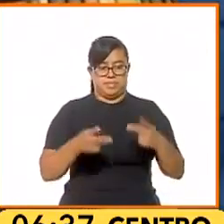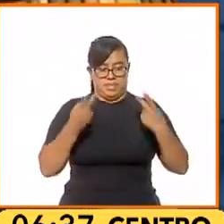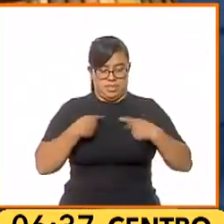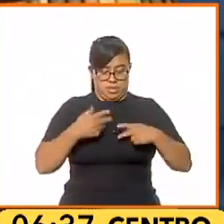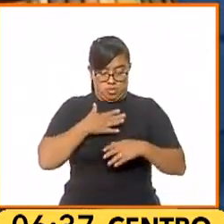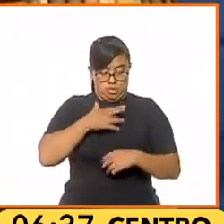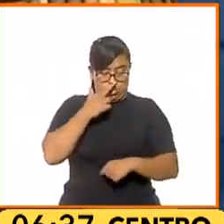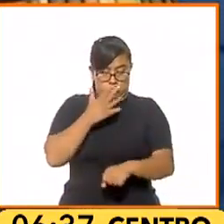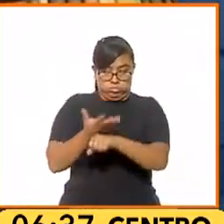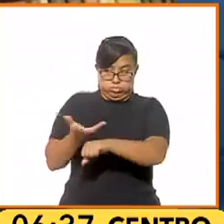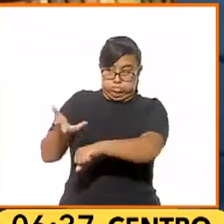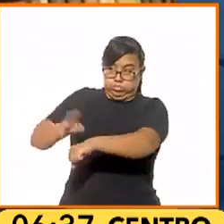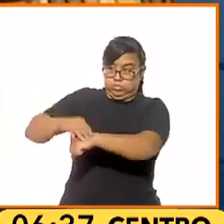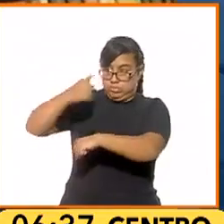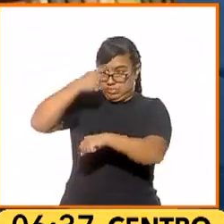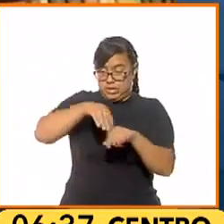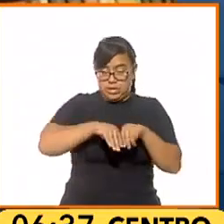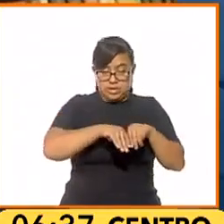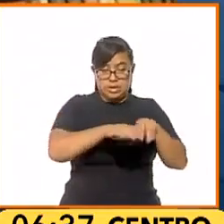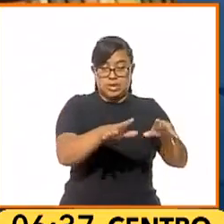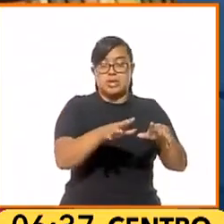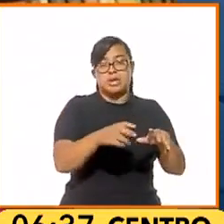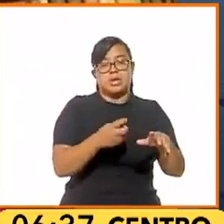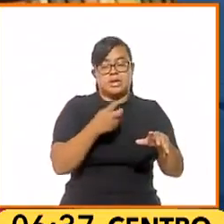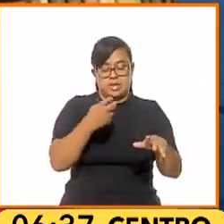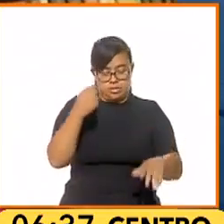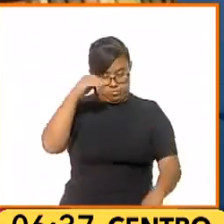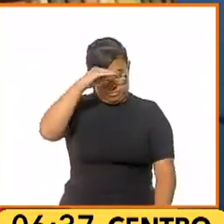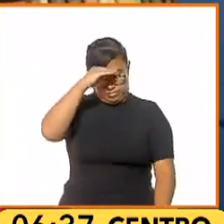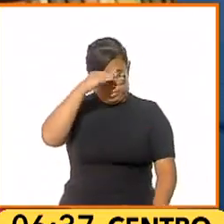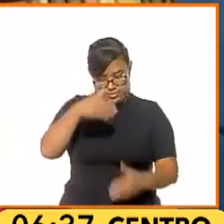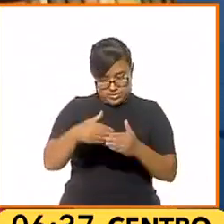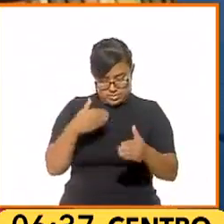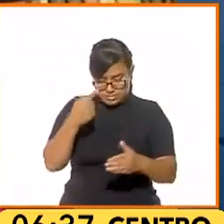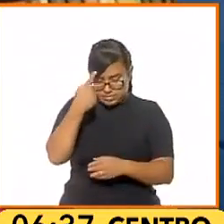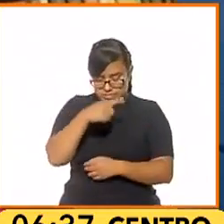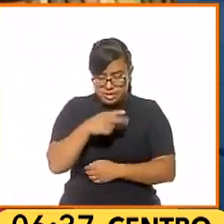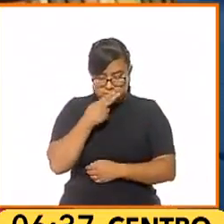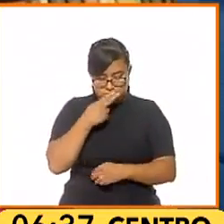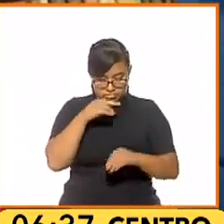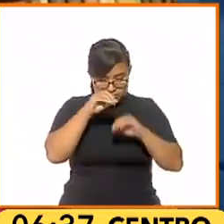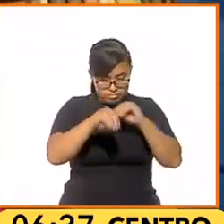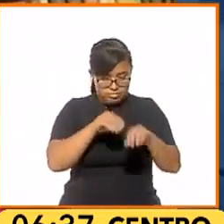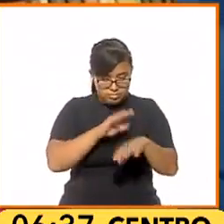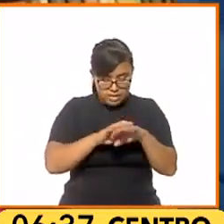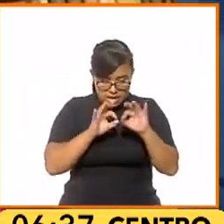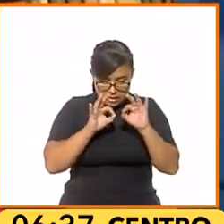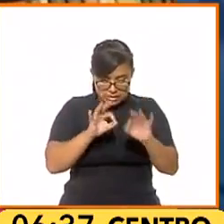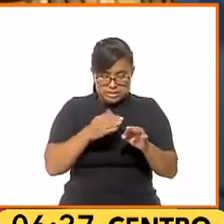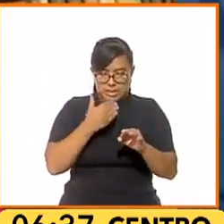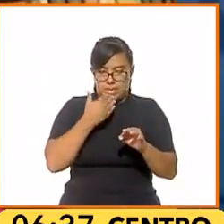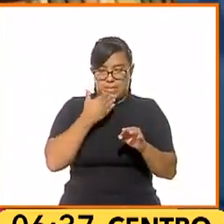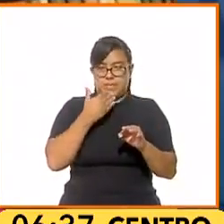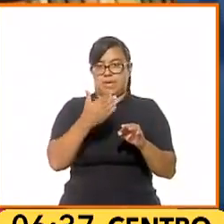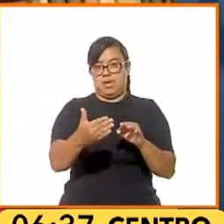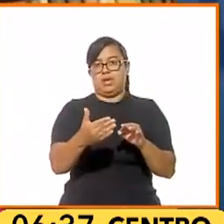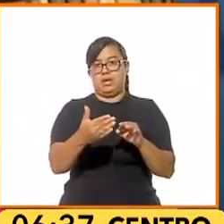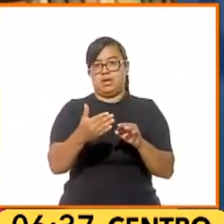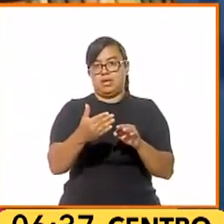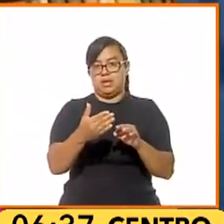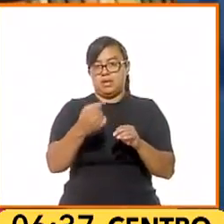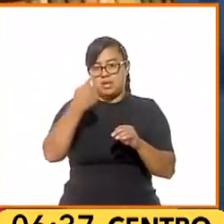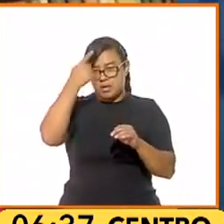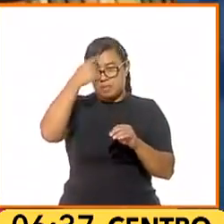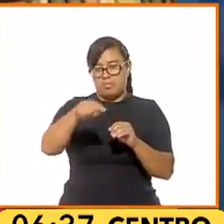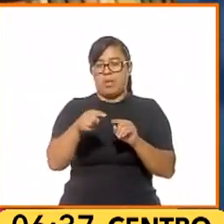concesionados de uso público para una utilización más amplia y eficiente del espectro, dándole las